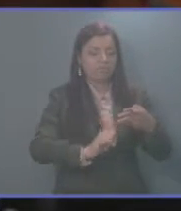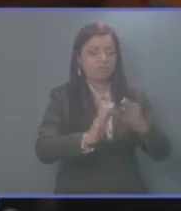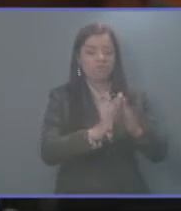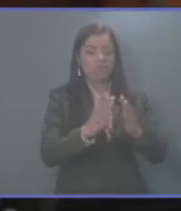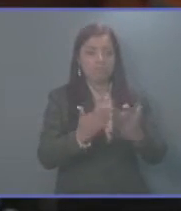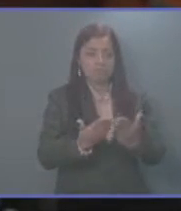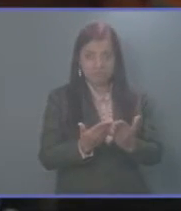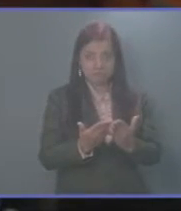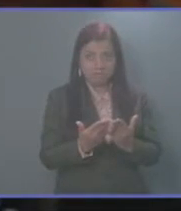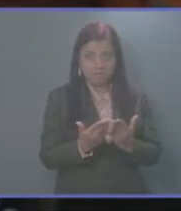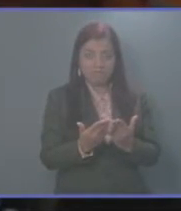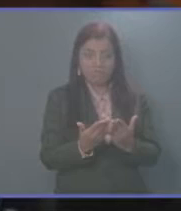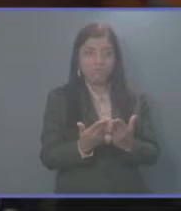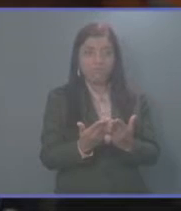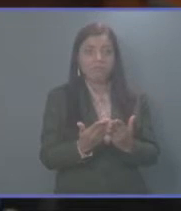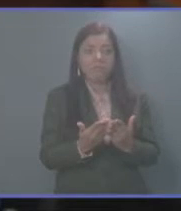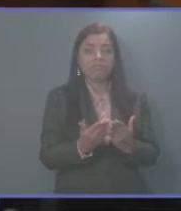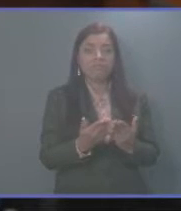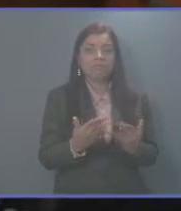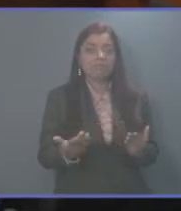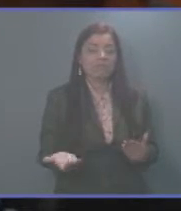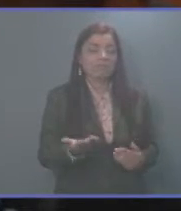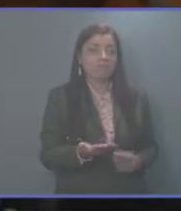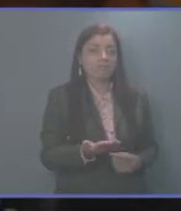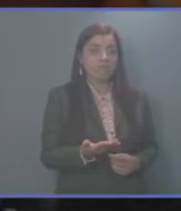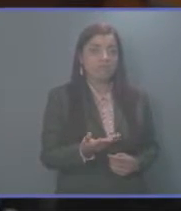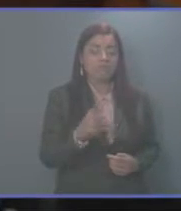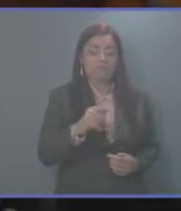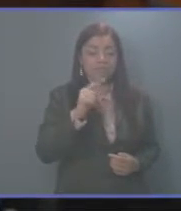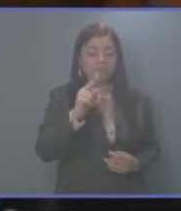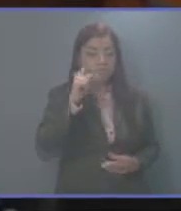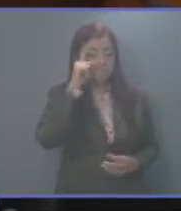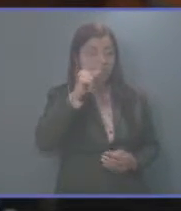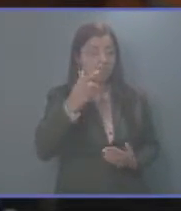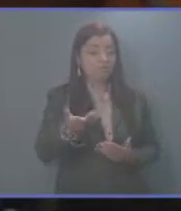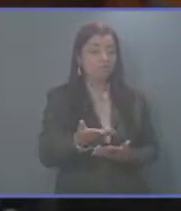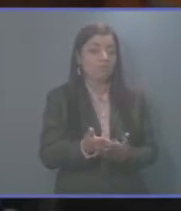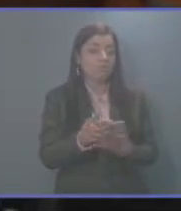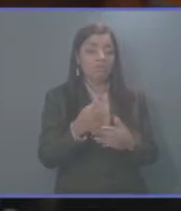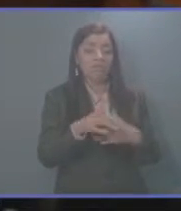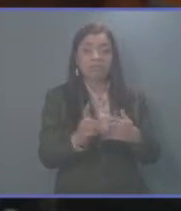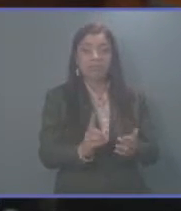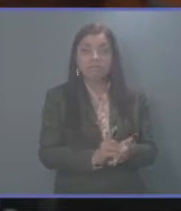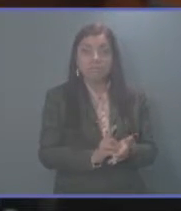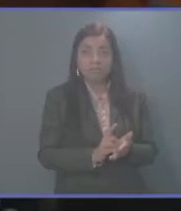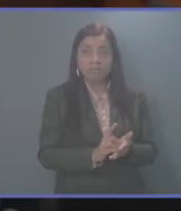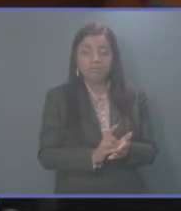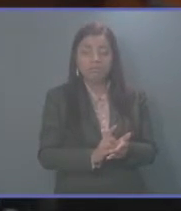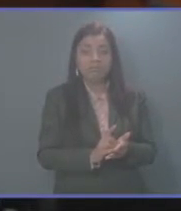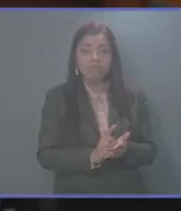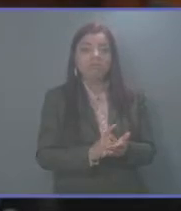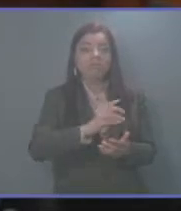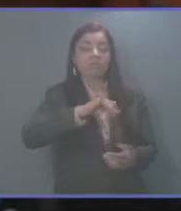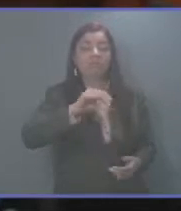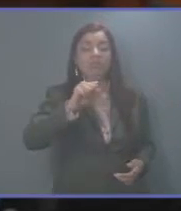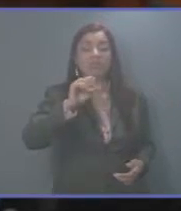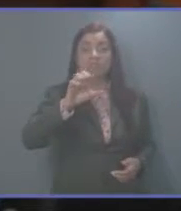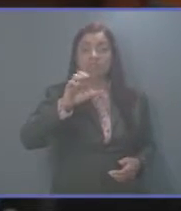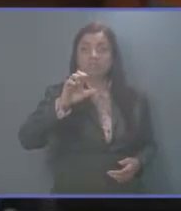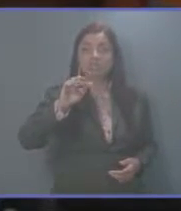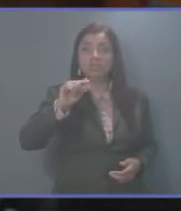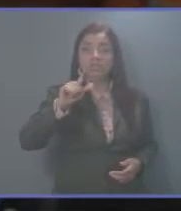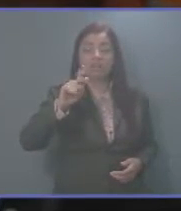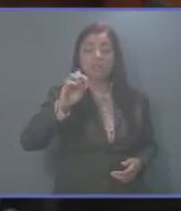facultades constitucionales y a iniciativa de los diputados José